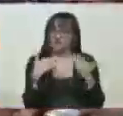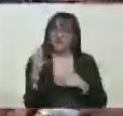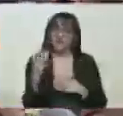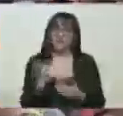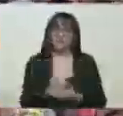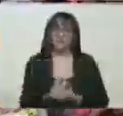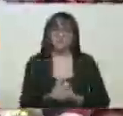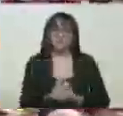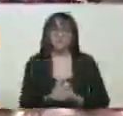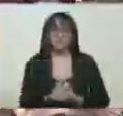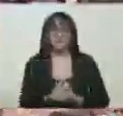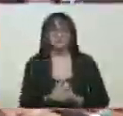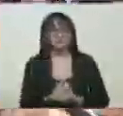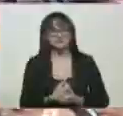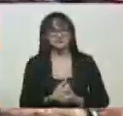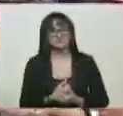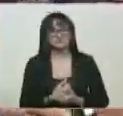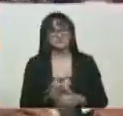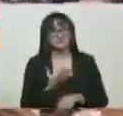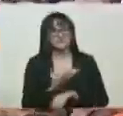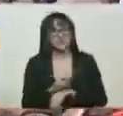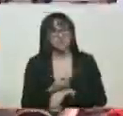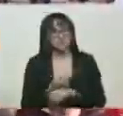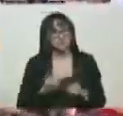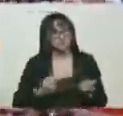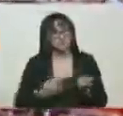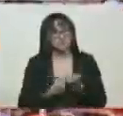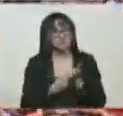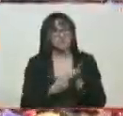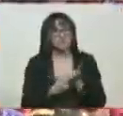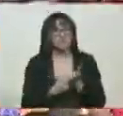fervor patriota monaguense.